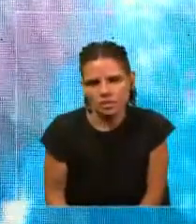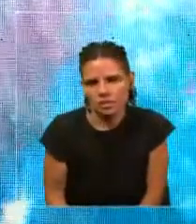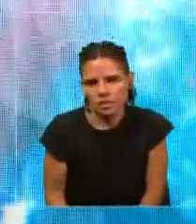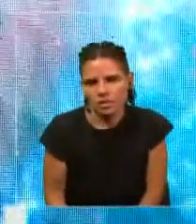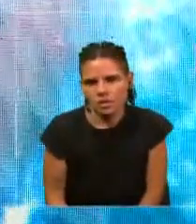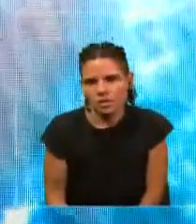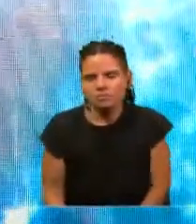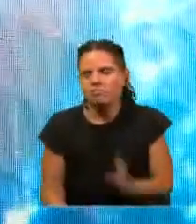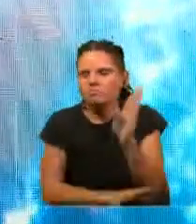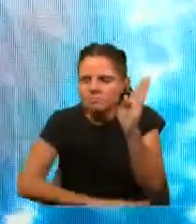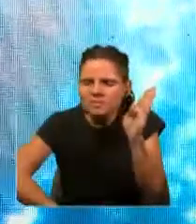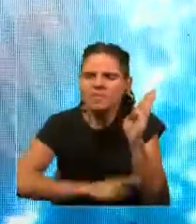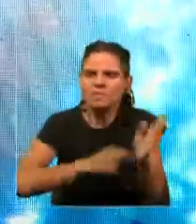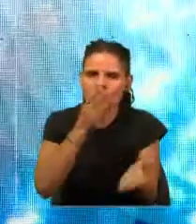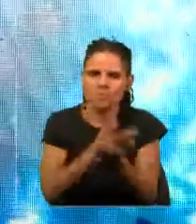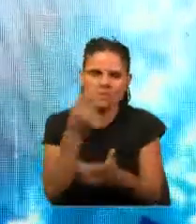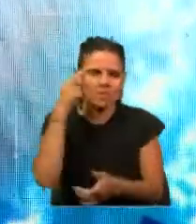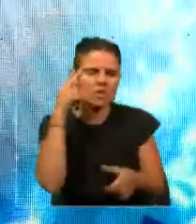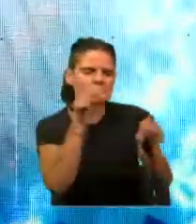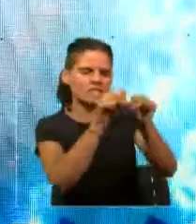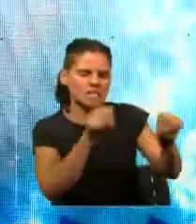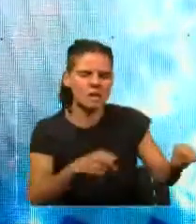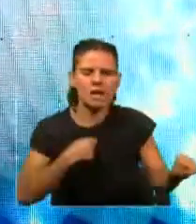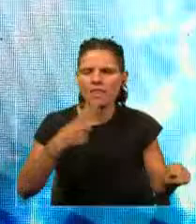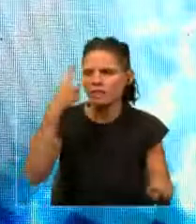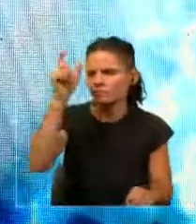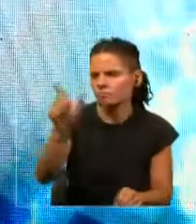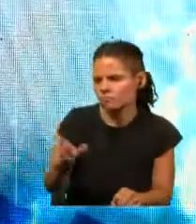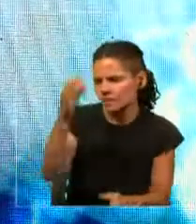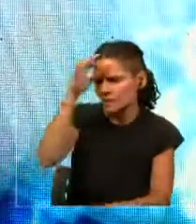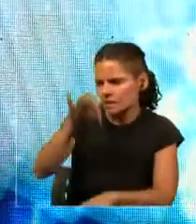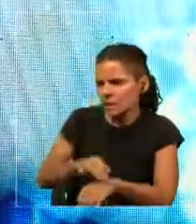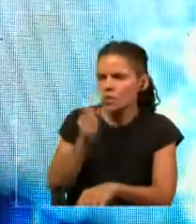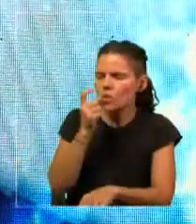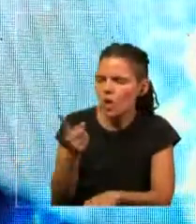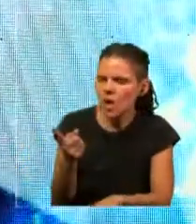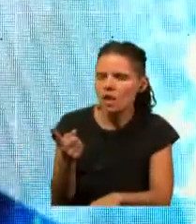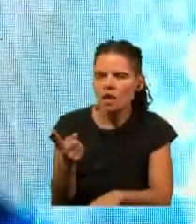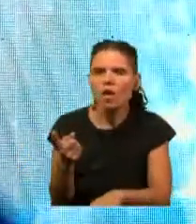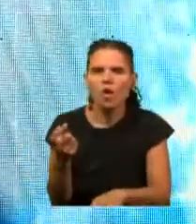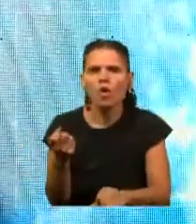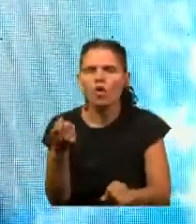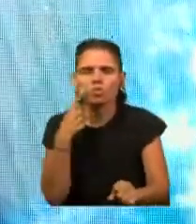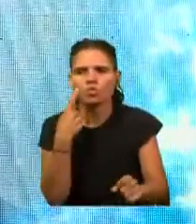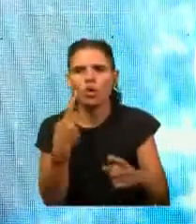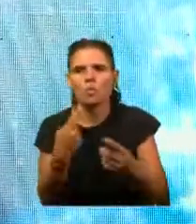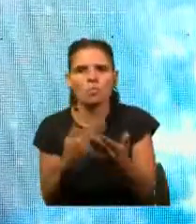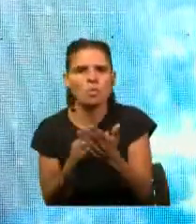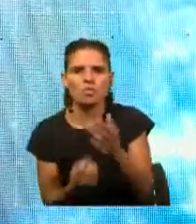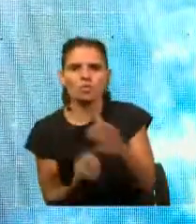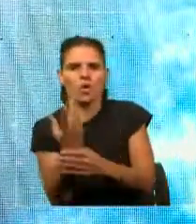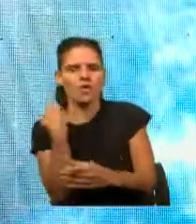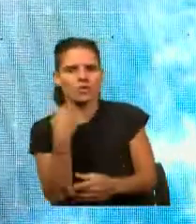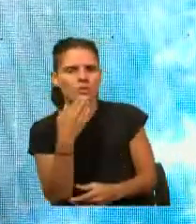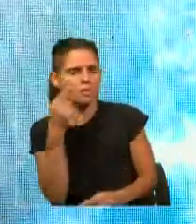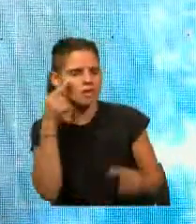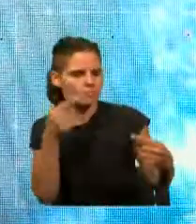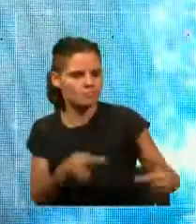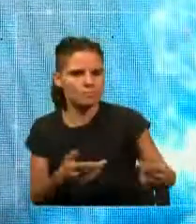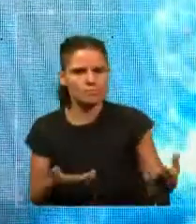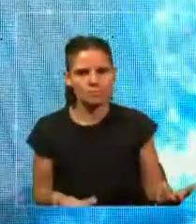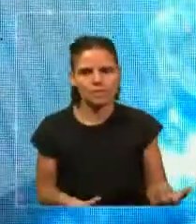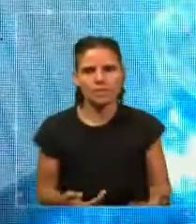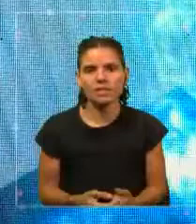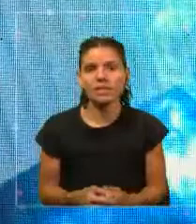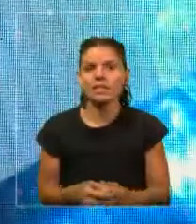tendríamos que tener sistemas de diagnóstico o de contradiagnóstico. Nadie habla de esto. Y una